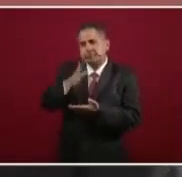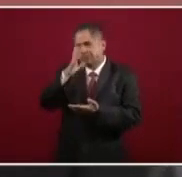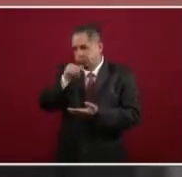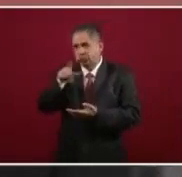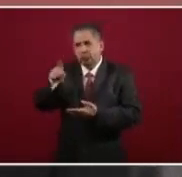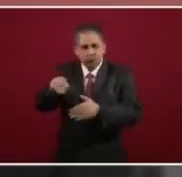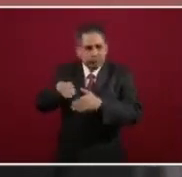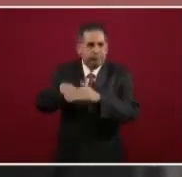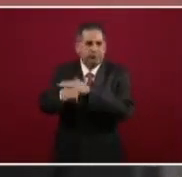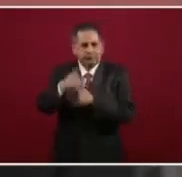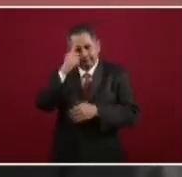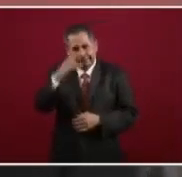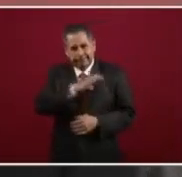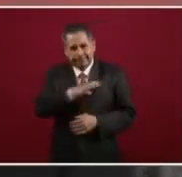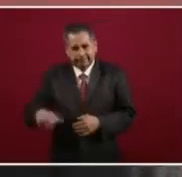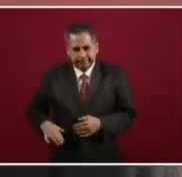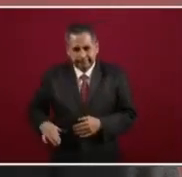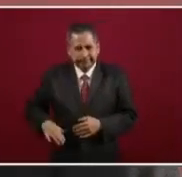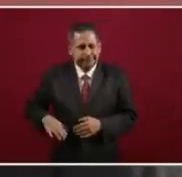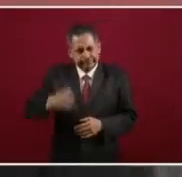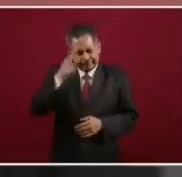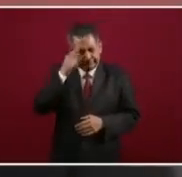como candidato